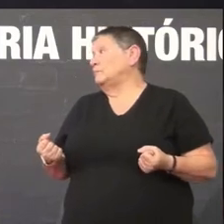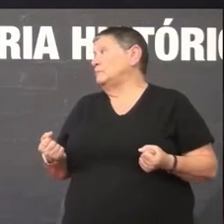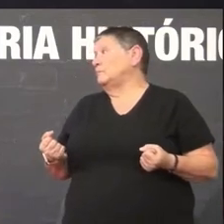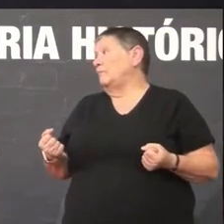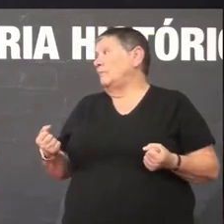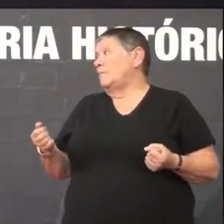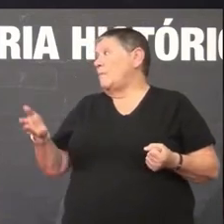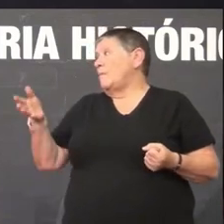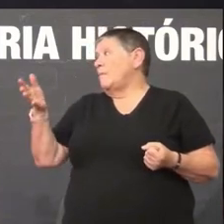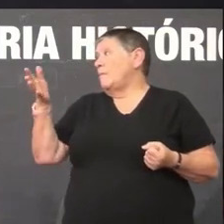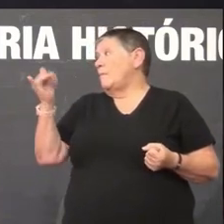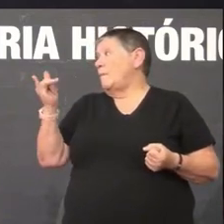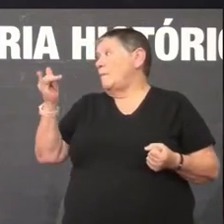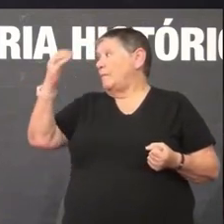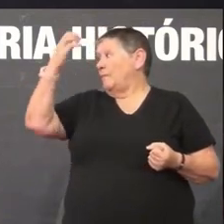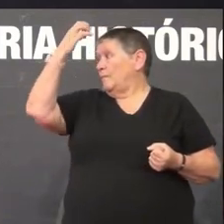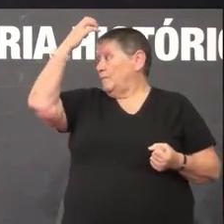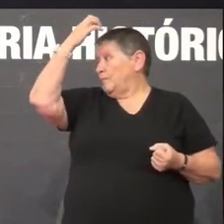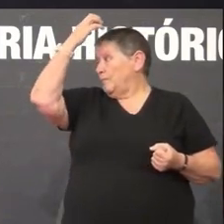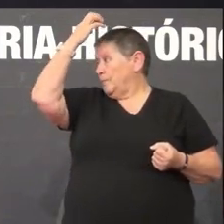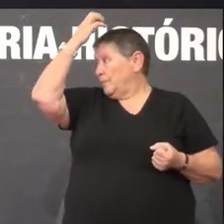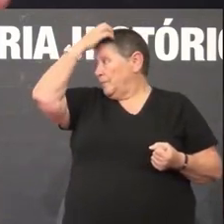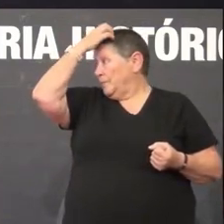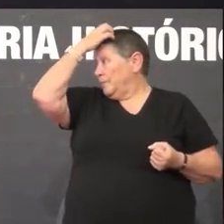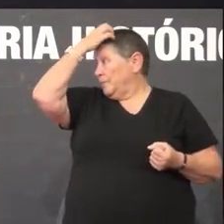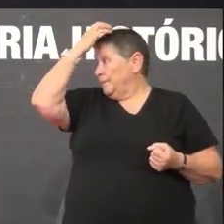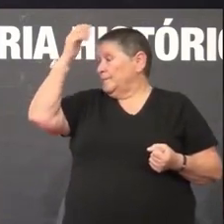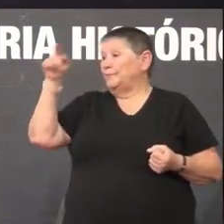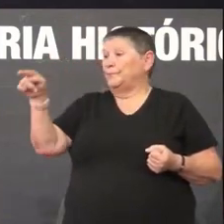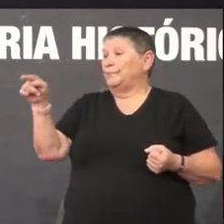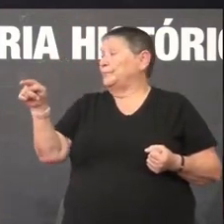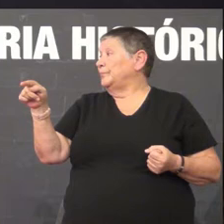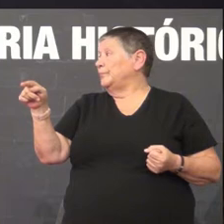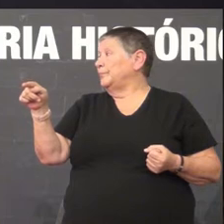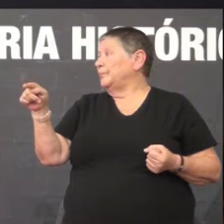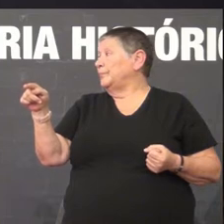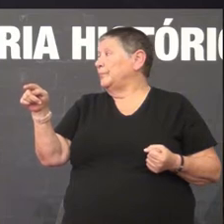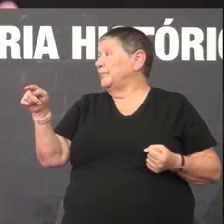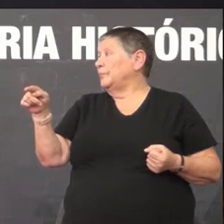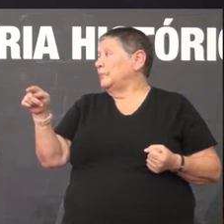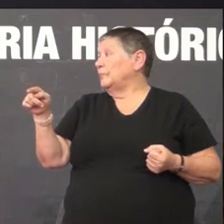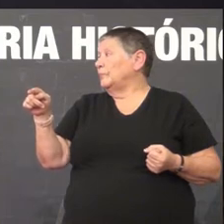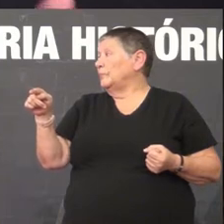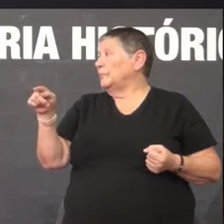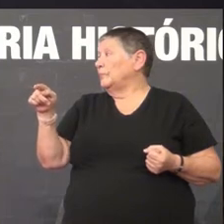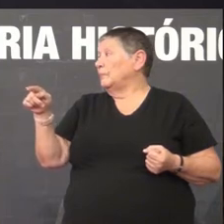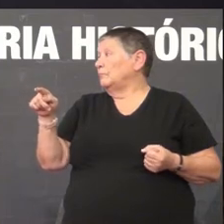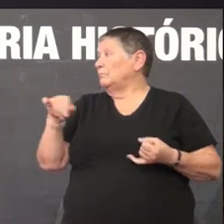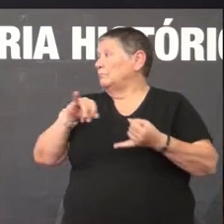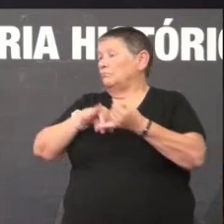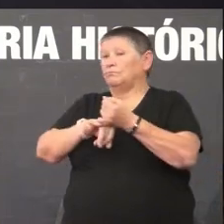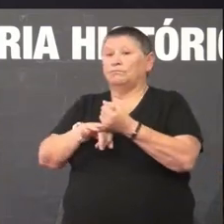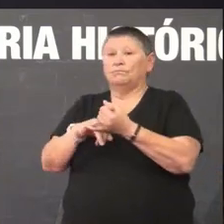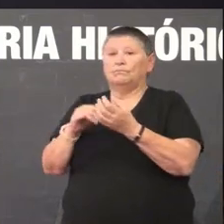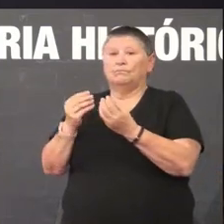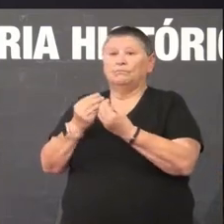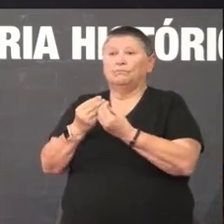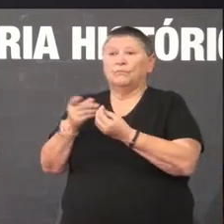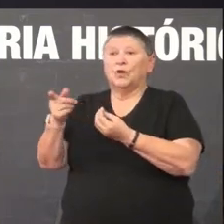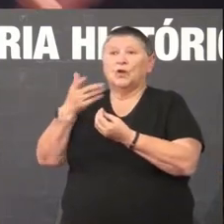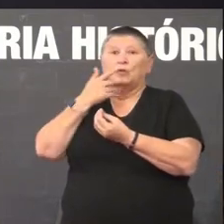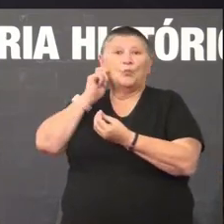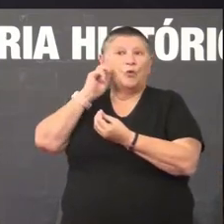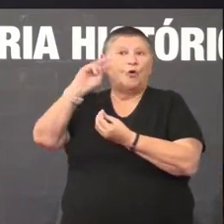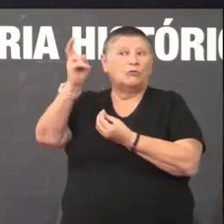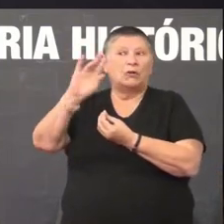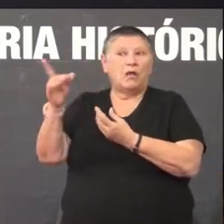tenemos un rey que no tiene, no está con su mujer y que no se le conoce en